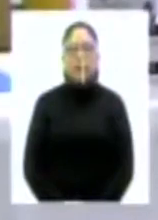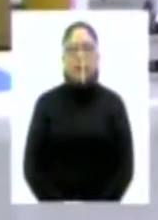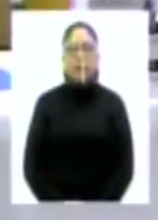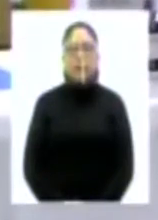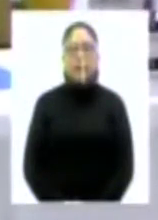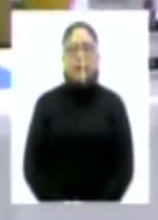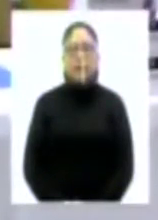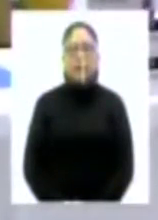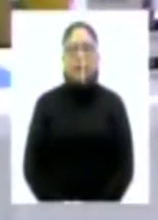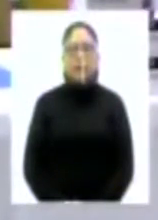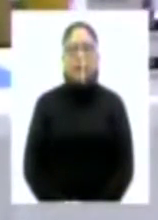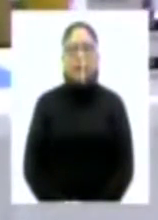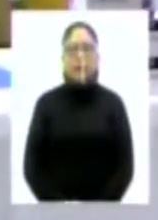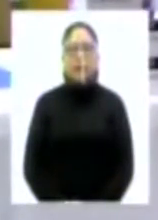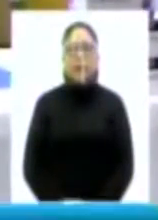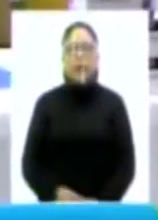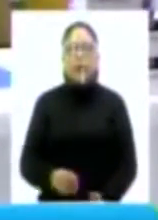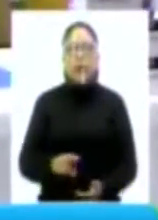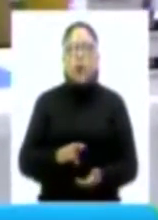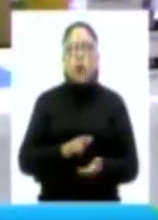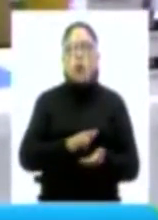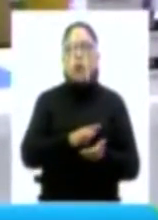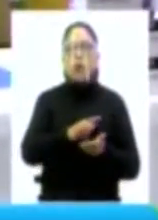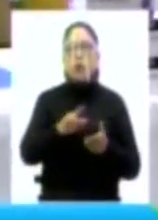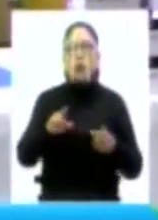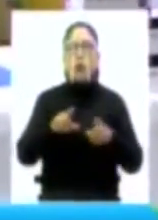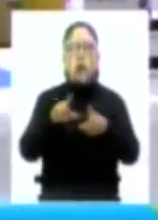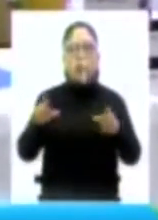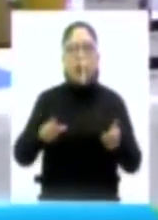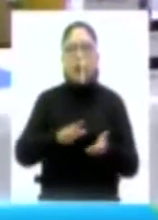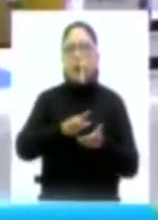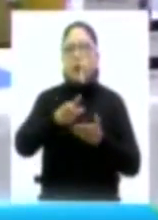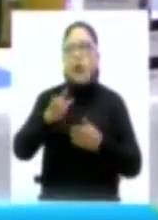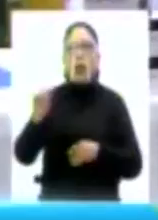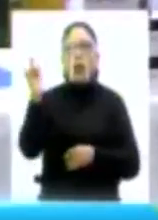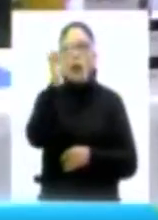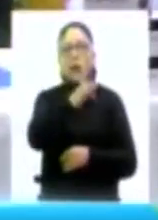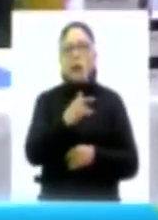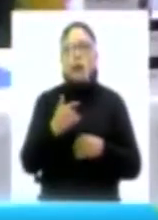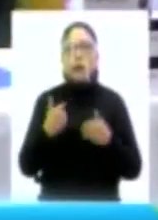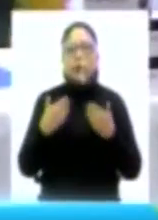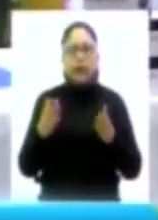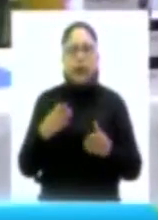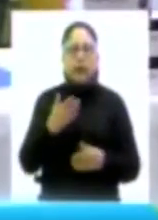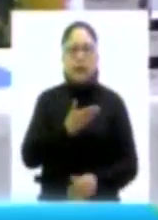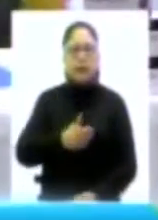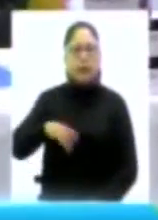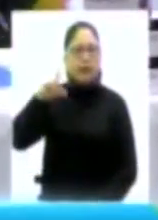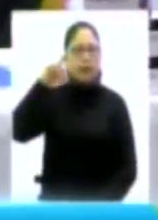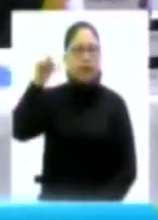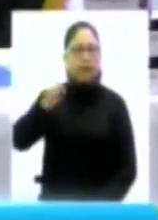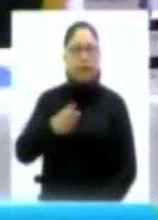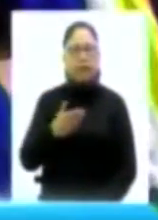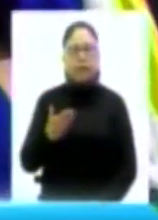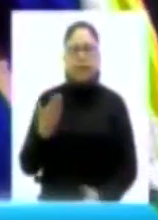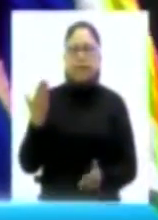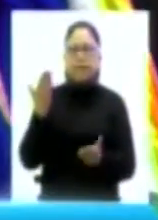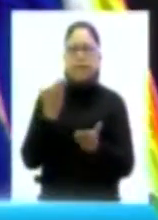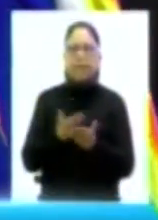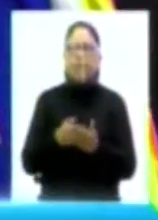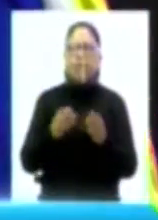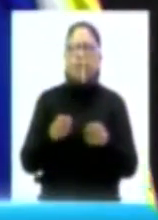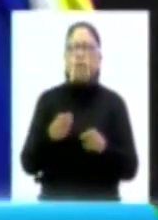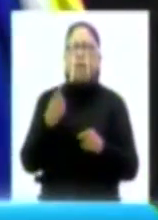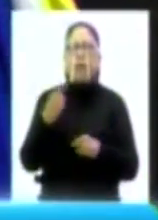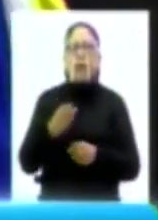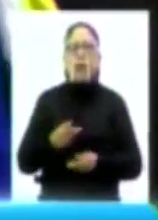Nos encontramos en el Aeropuerto Internacional de la Ciudad del Alto, donde el presidente de Estado, Luis Arce Catacora, acaba de llegar para poder